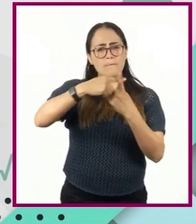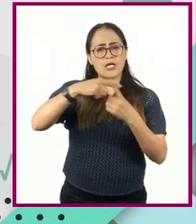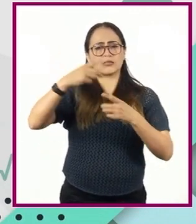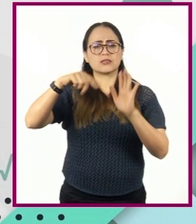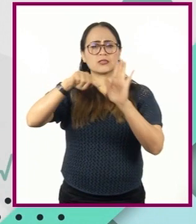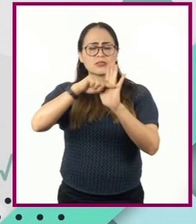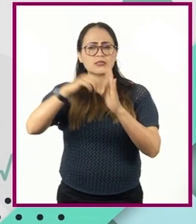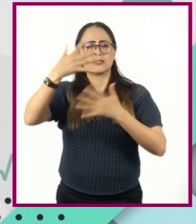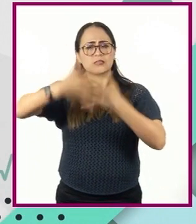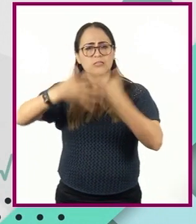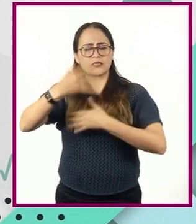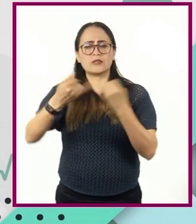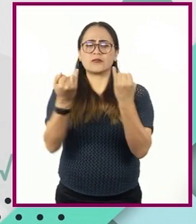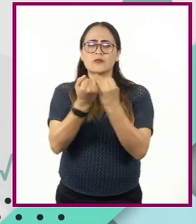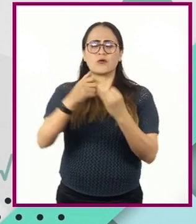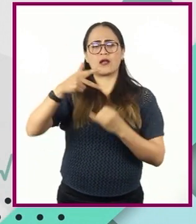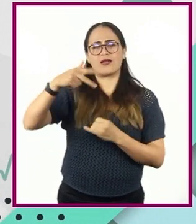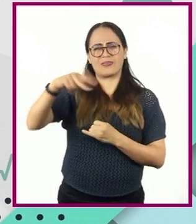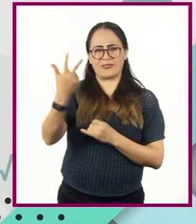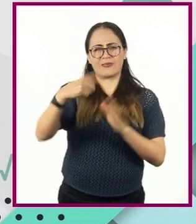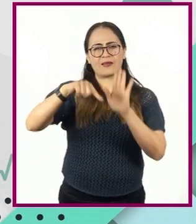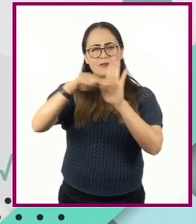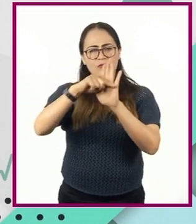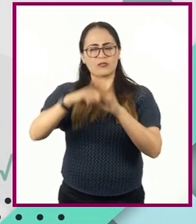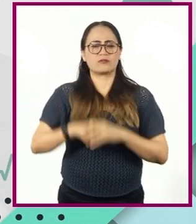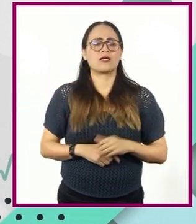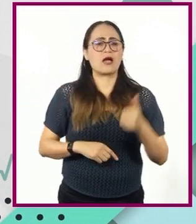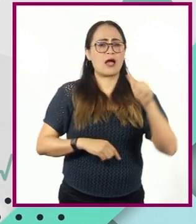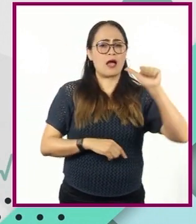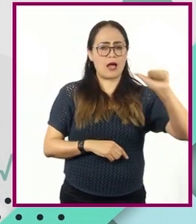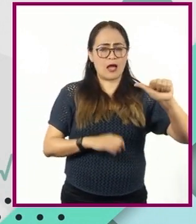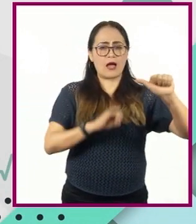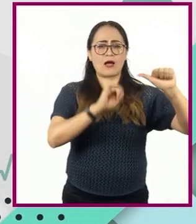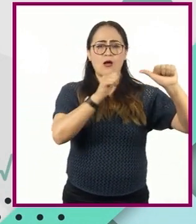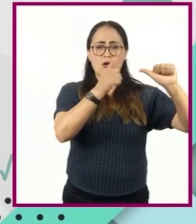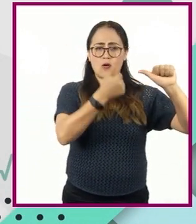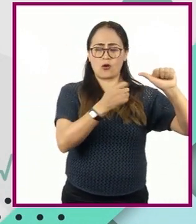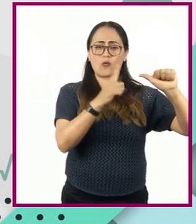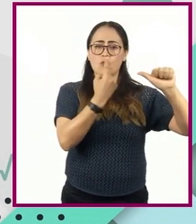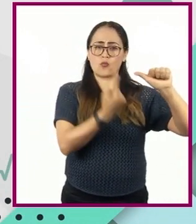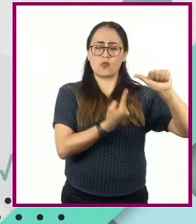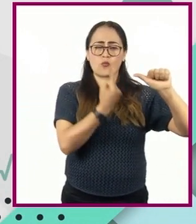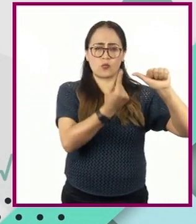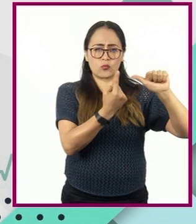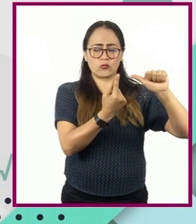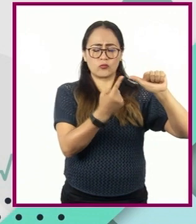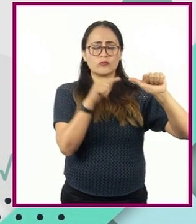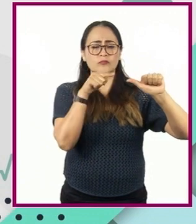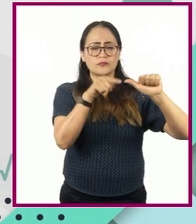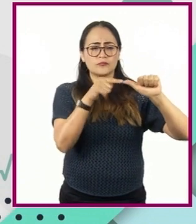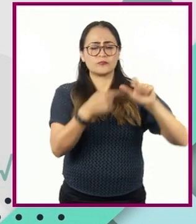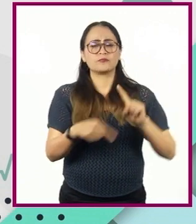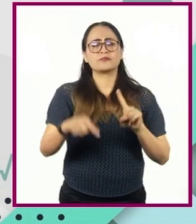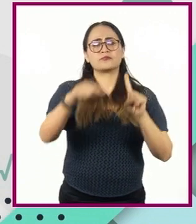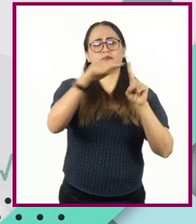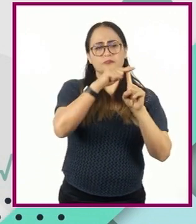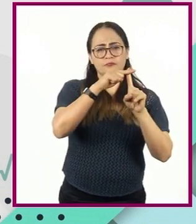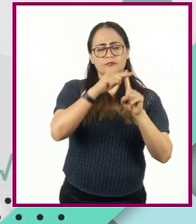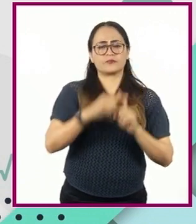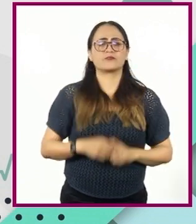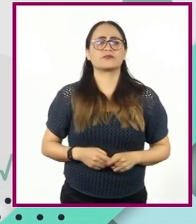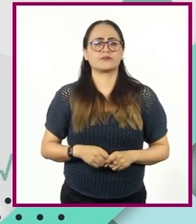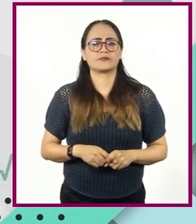negativo igual a 13 negativo. En la celda A1 se registra el valor numérico del sumando de la oración